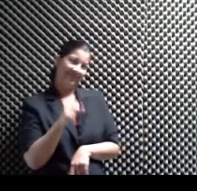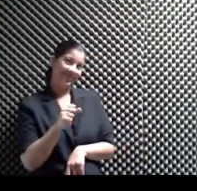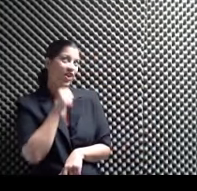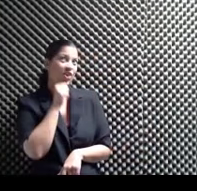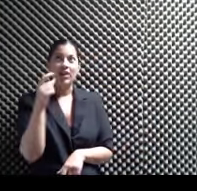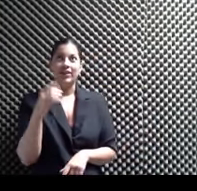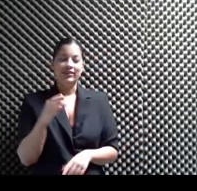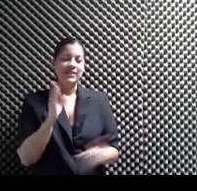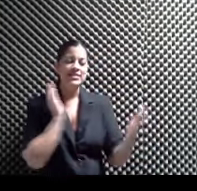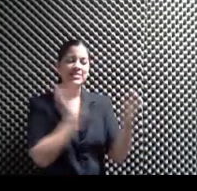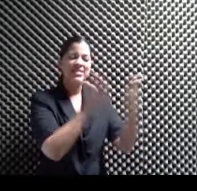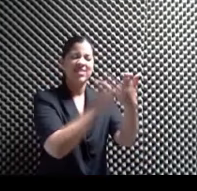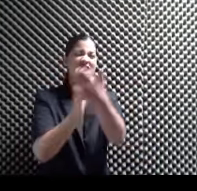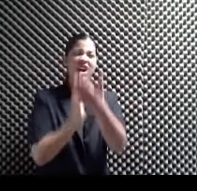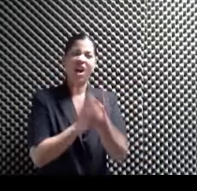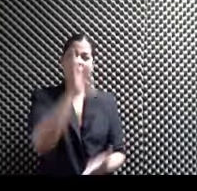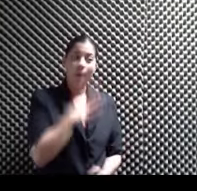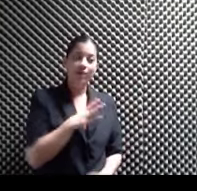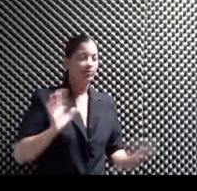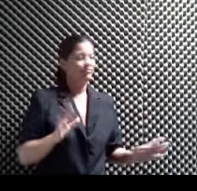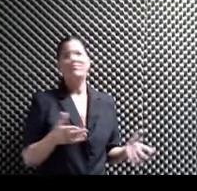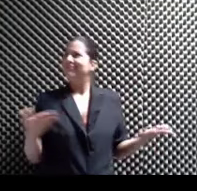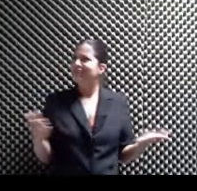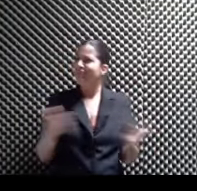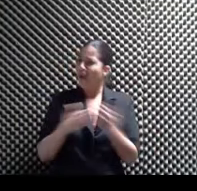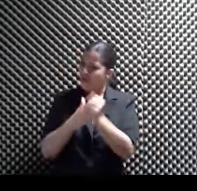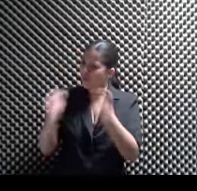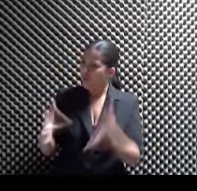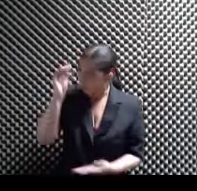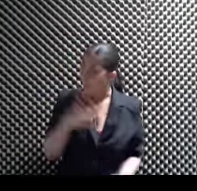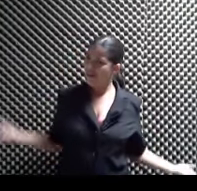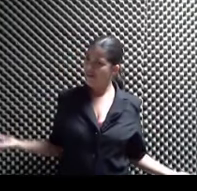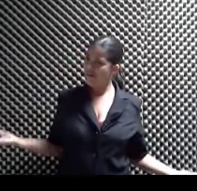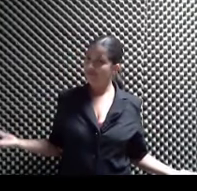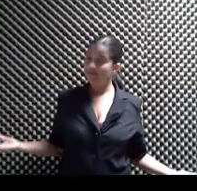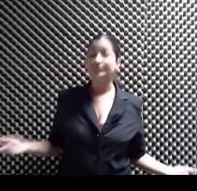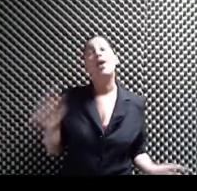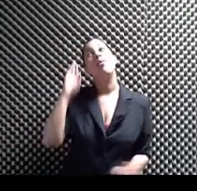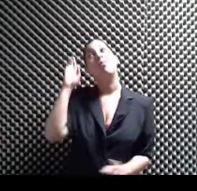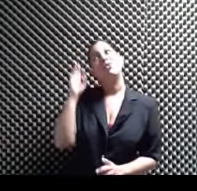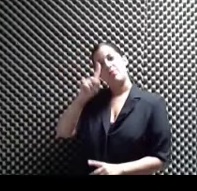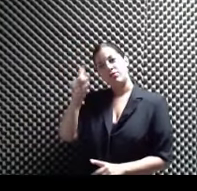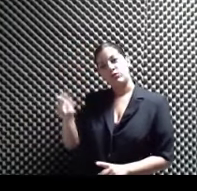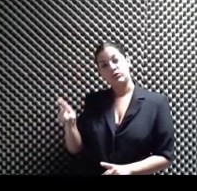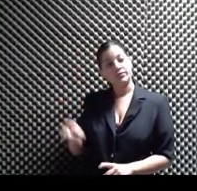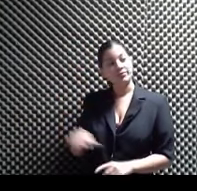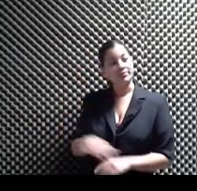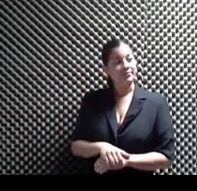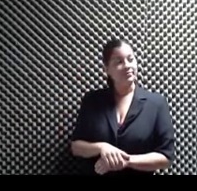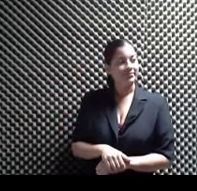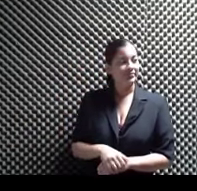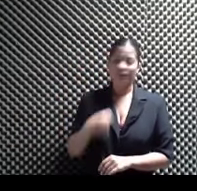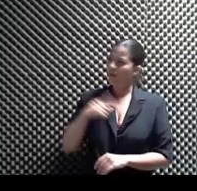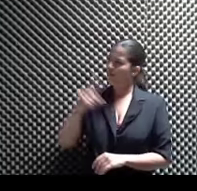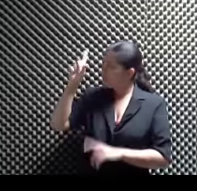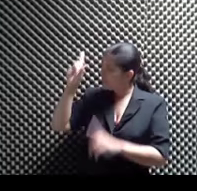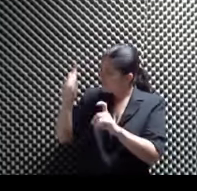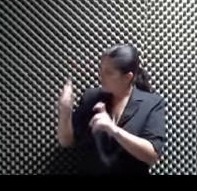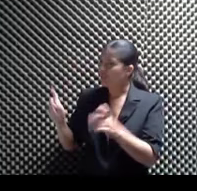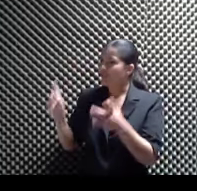Está dirigido por un varón Pero es que Fíjate que te he hecho La pregunta De cuatro veces distinta Y me la sigue zapateando